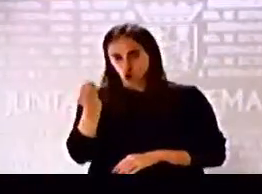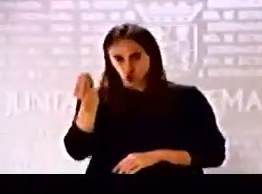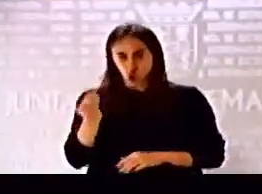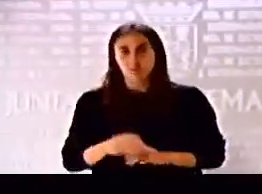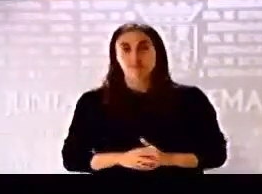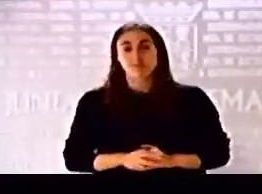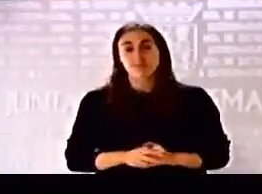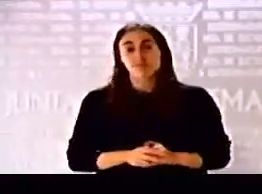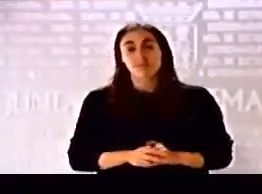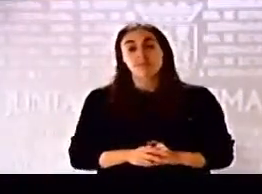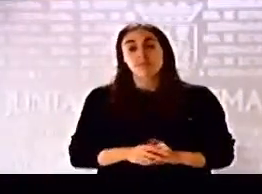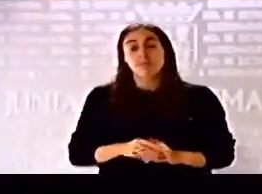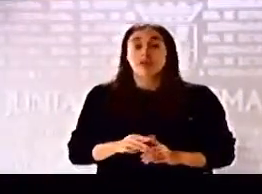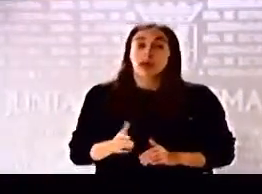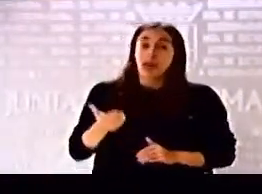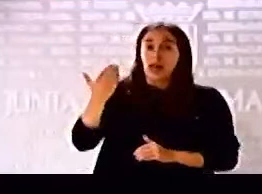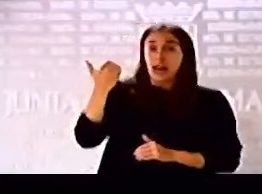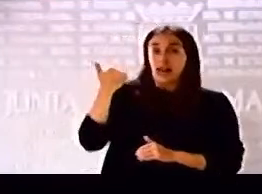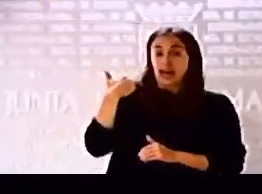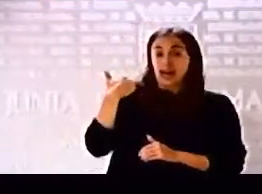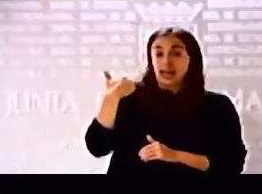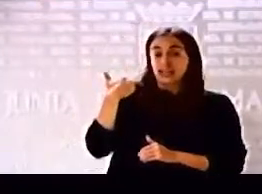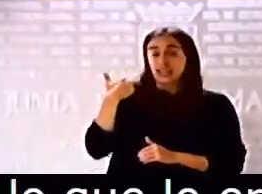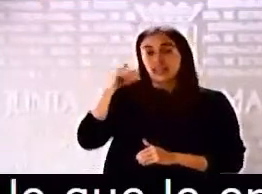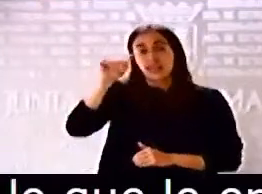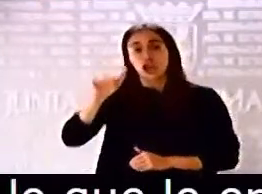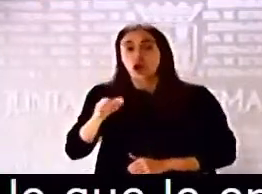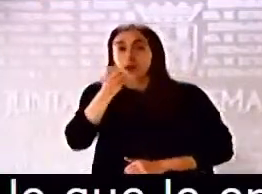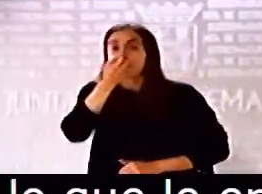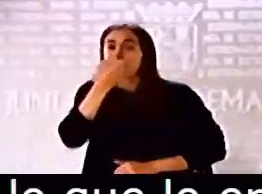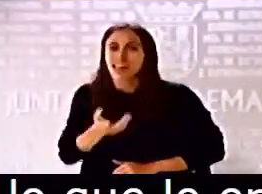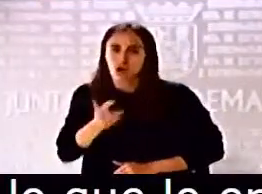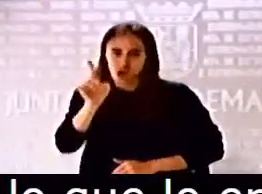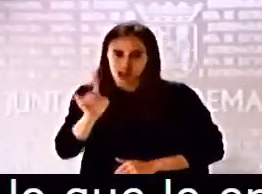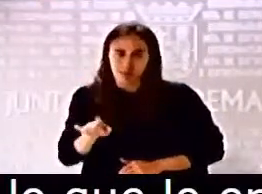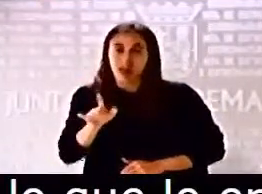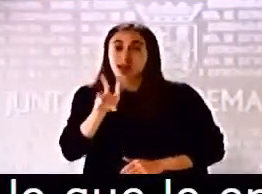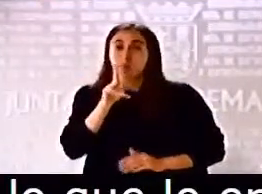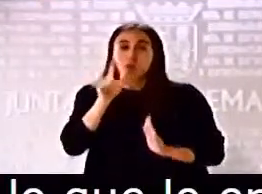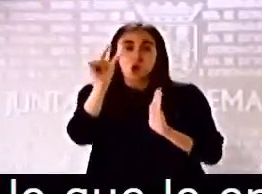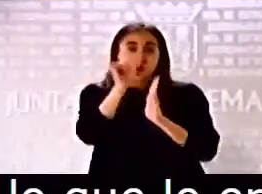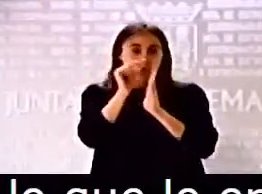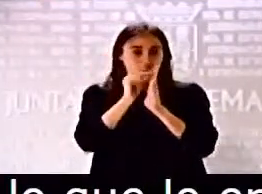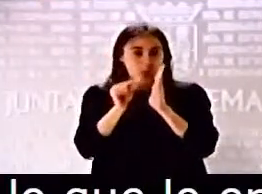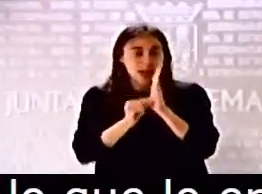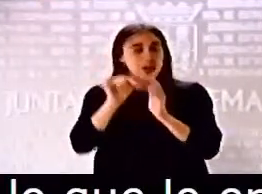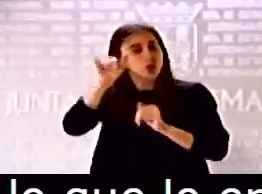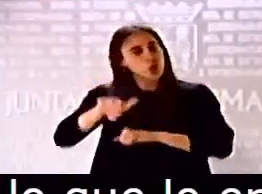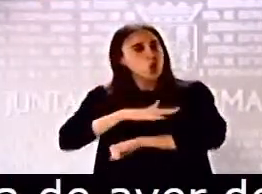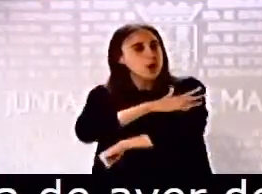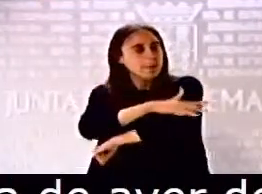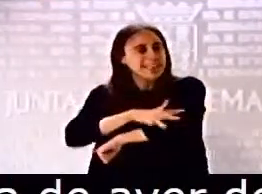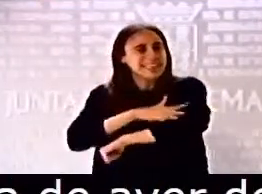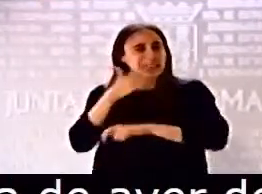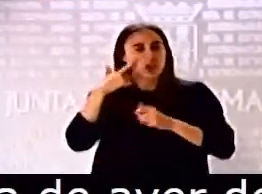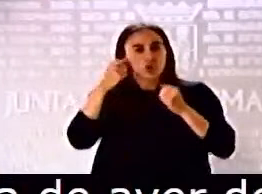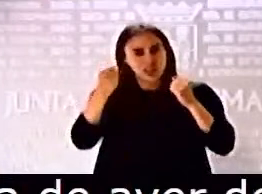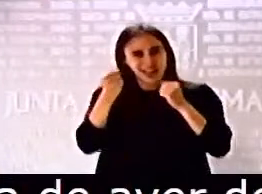y es mejor que en el día de ayer. De los datos hechos públicos hoy por el Ministerio de